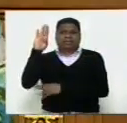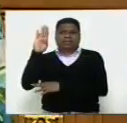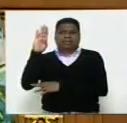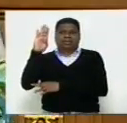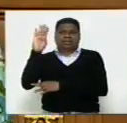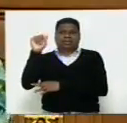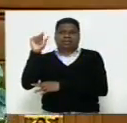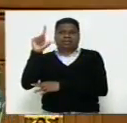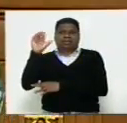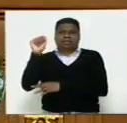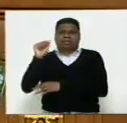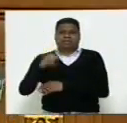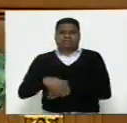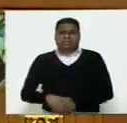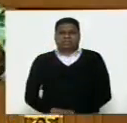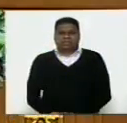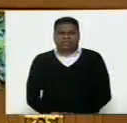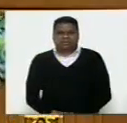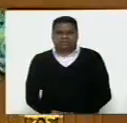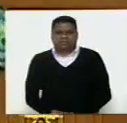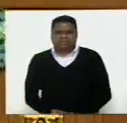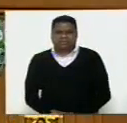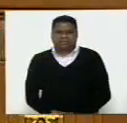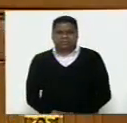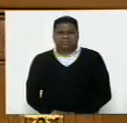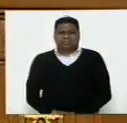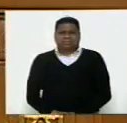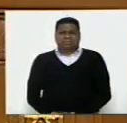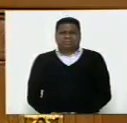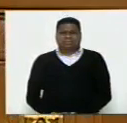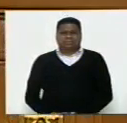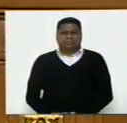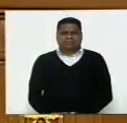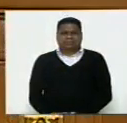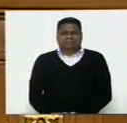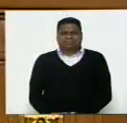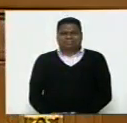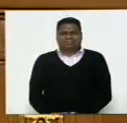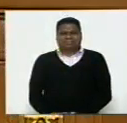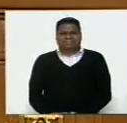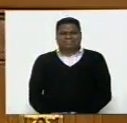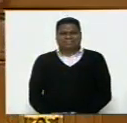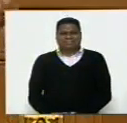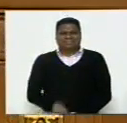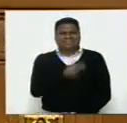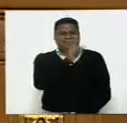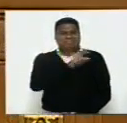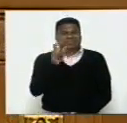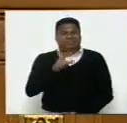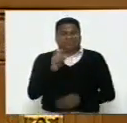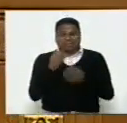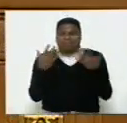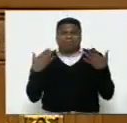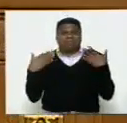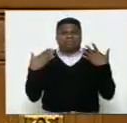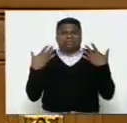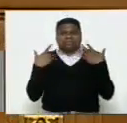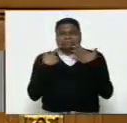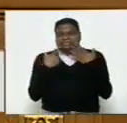Ustedes saben que la gente se desespera cuando no tiene